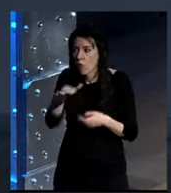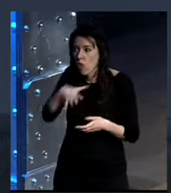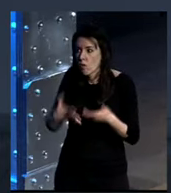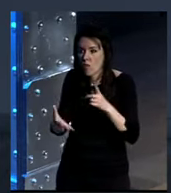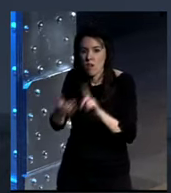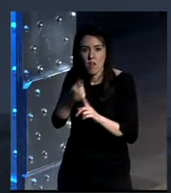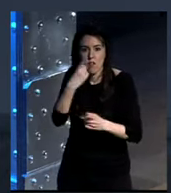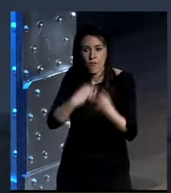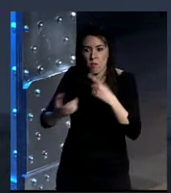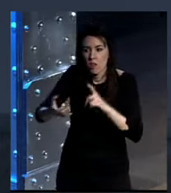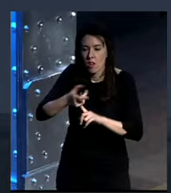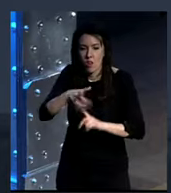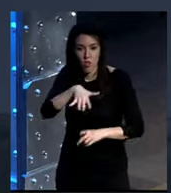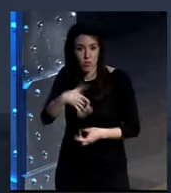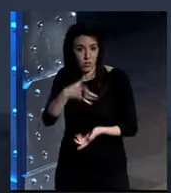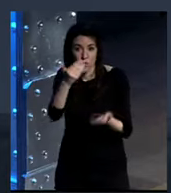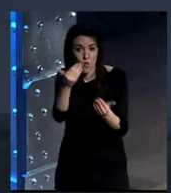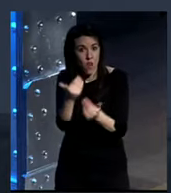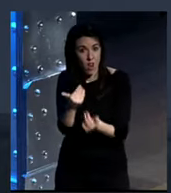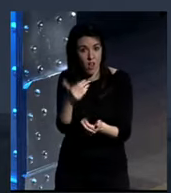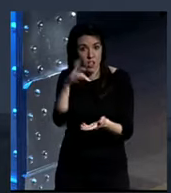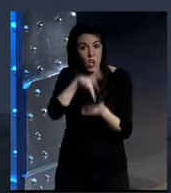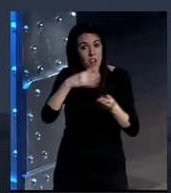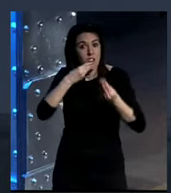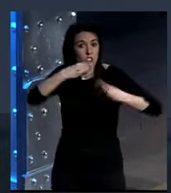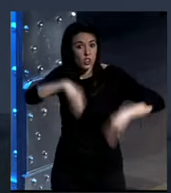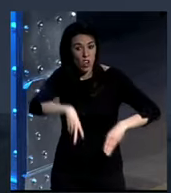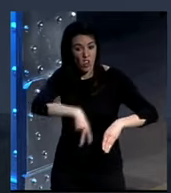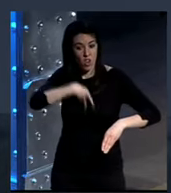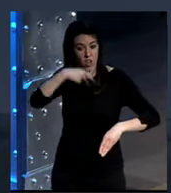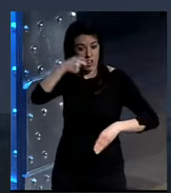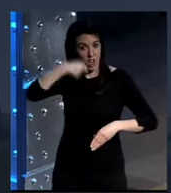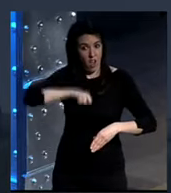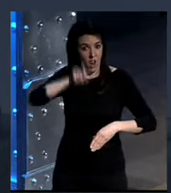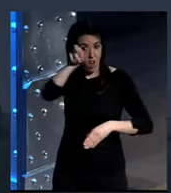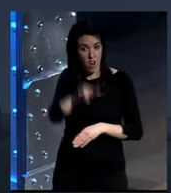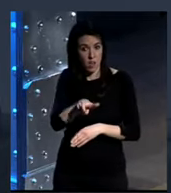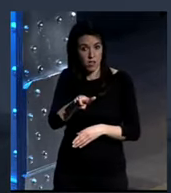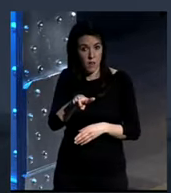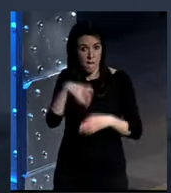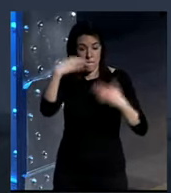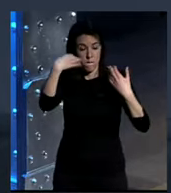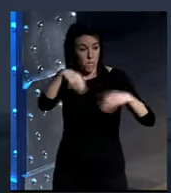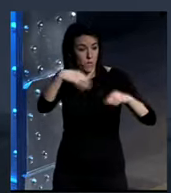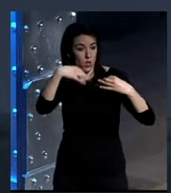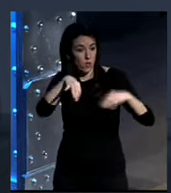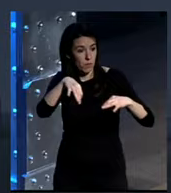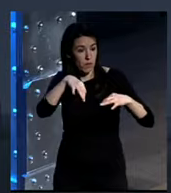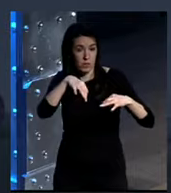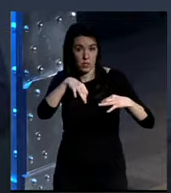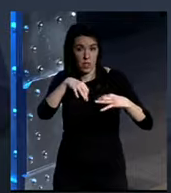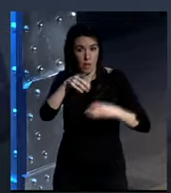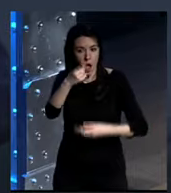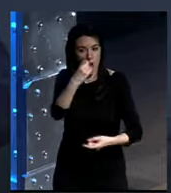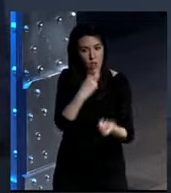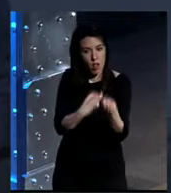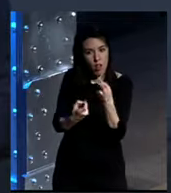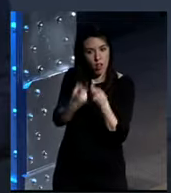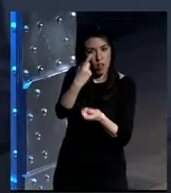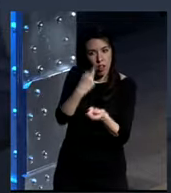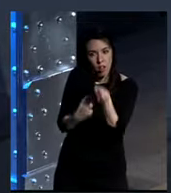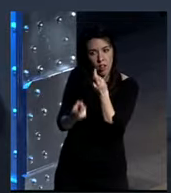tirar. Un historiador general, pues naturalmente, para los sucesos particulares, para casi todo, pues va tirando de fuentes, y su